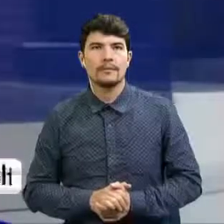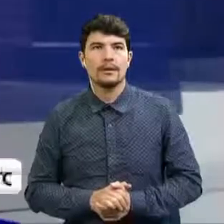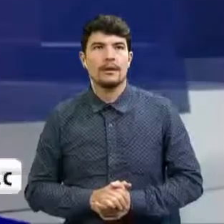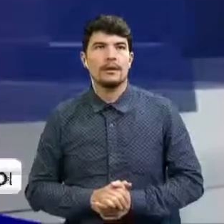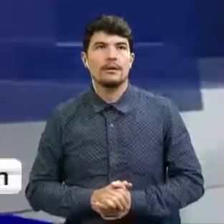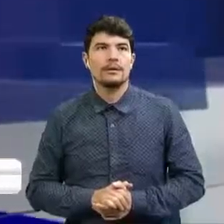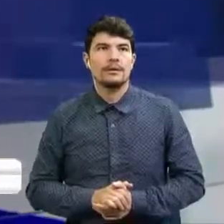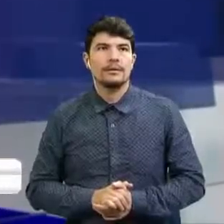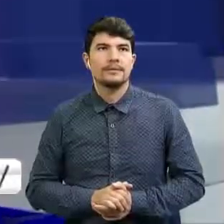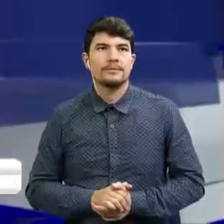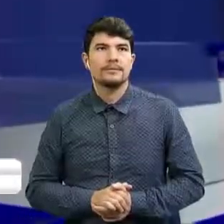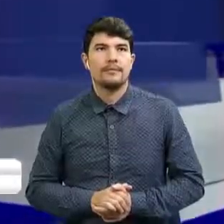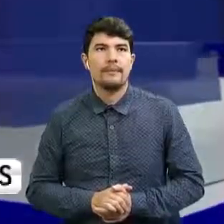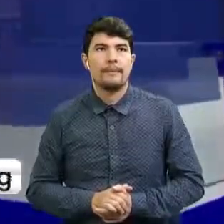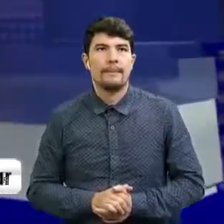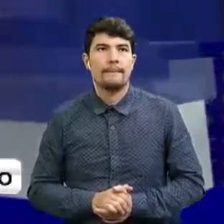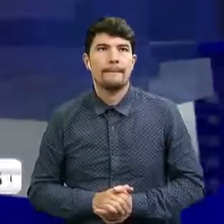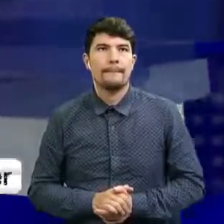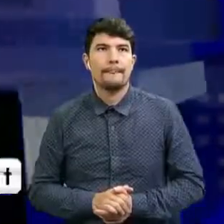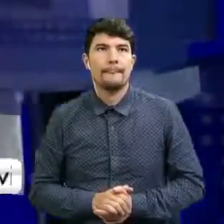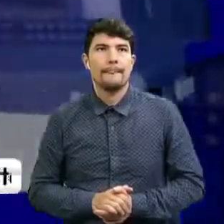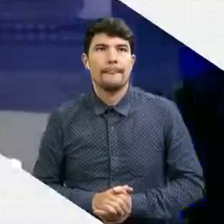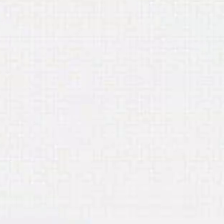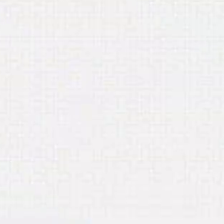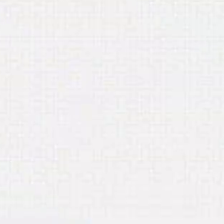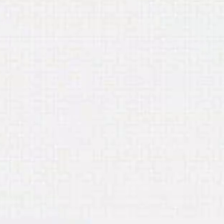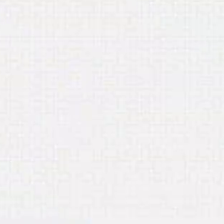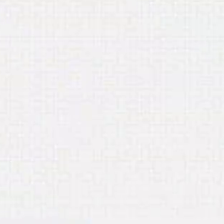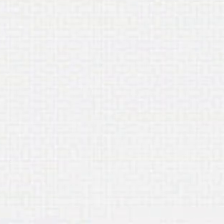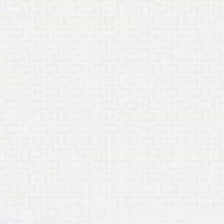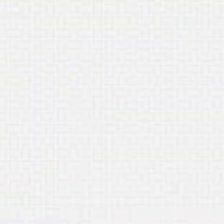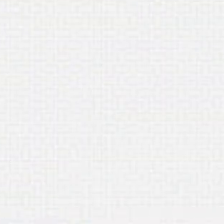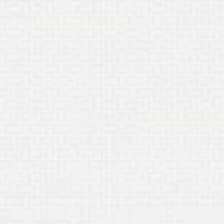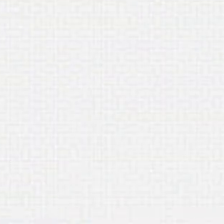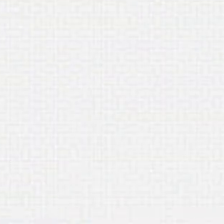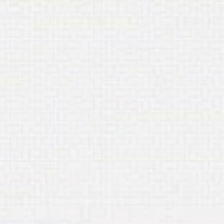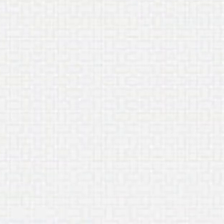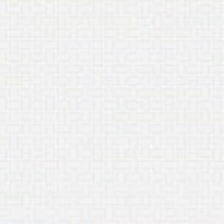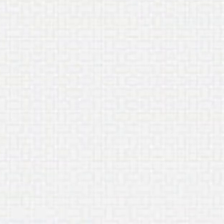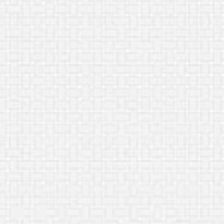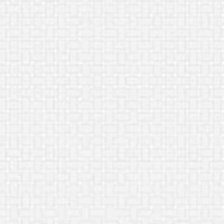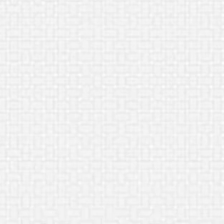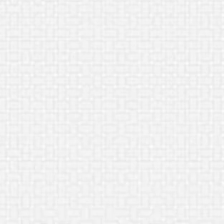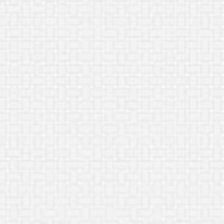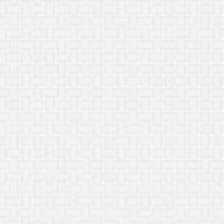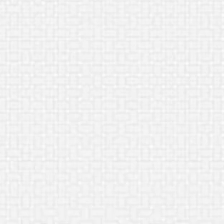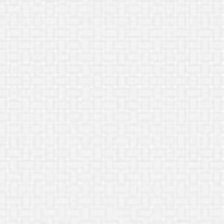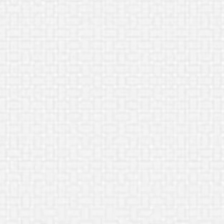Canaltro.com.